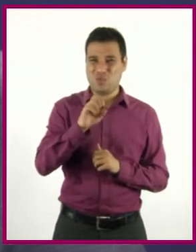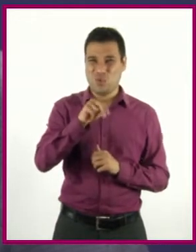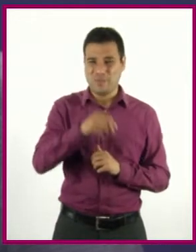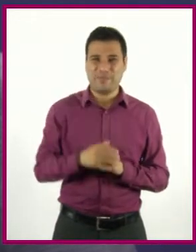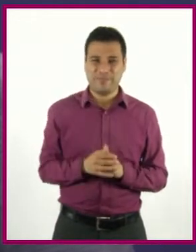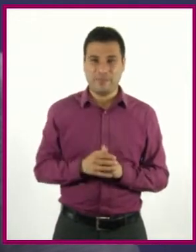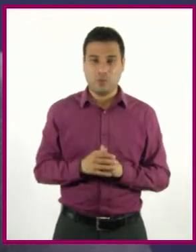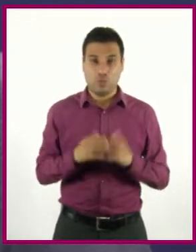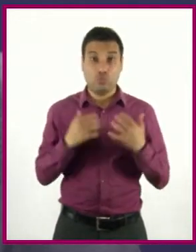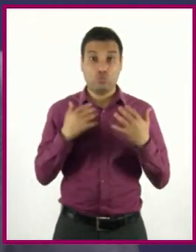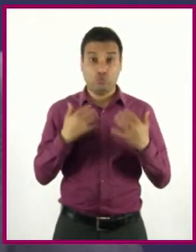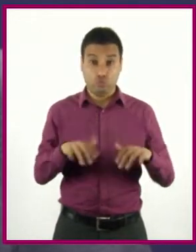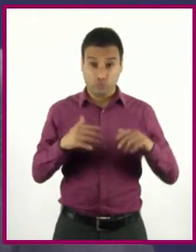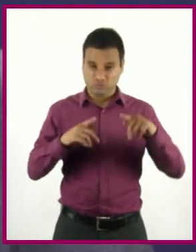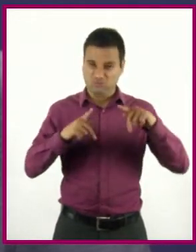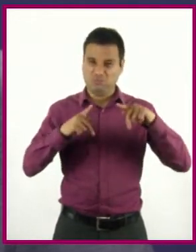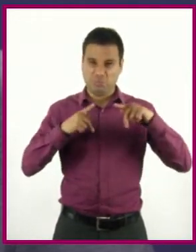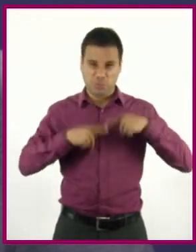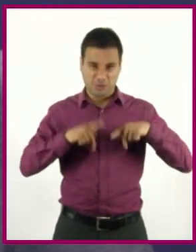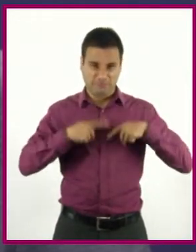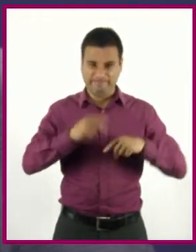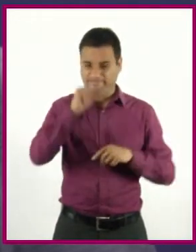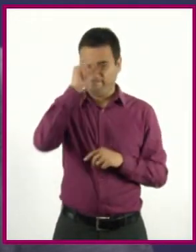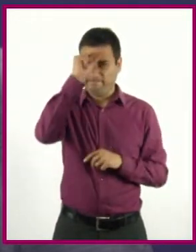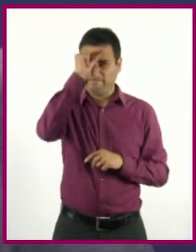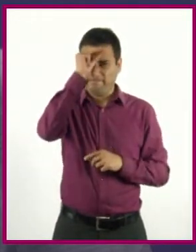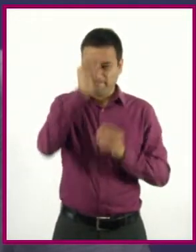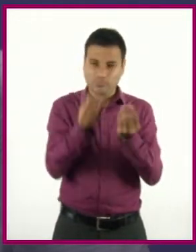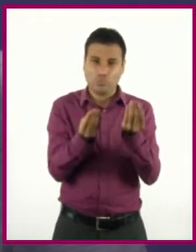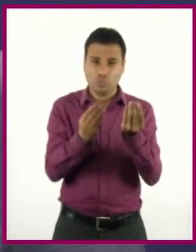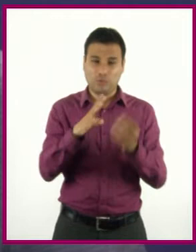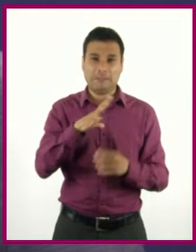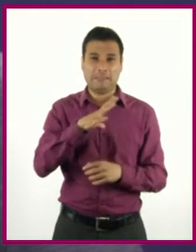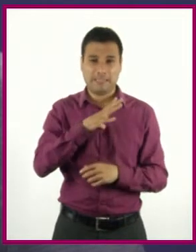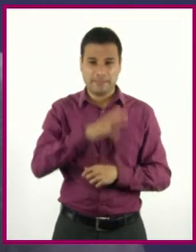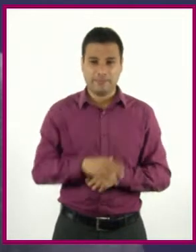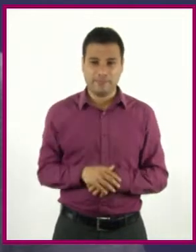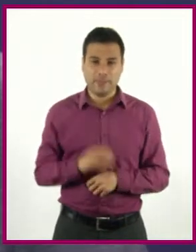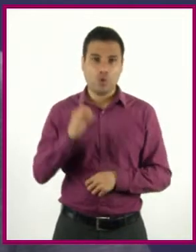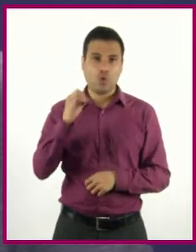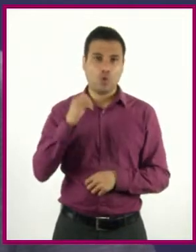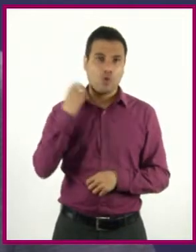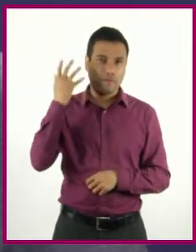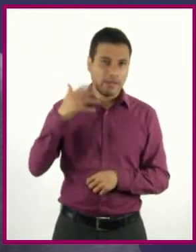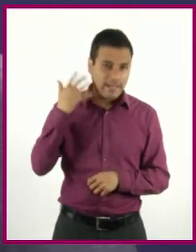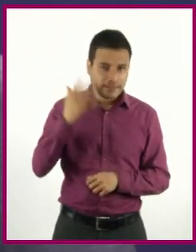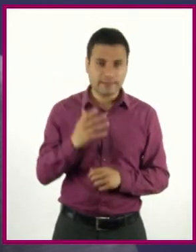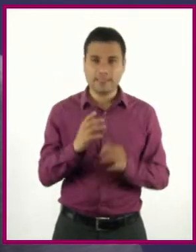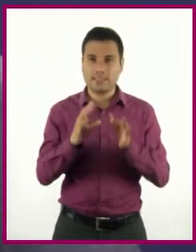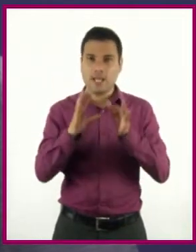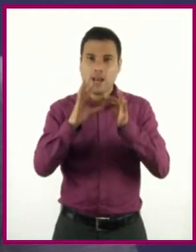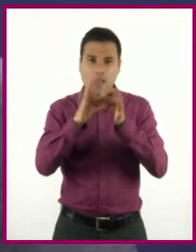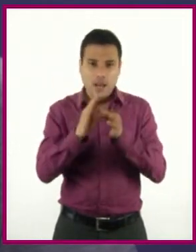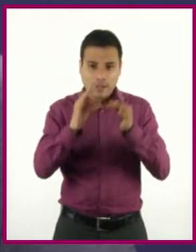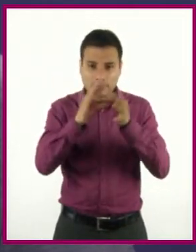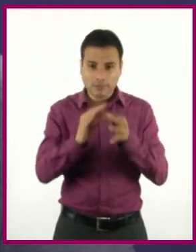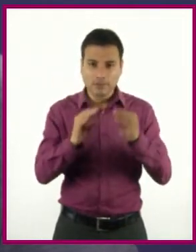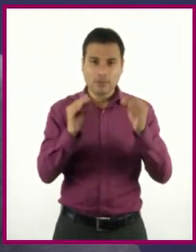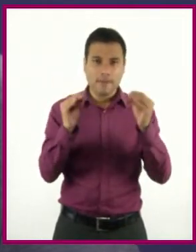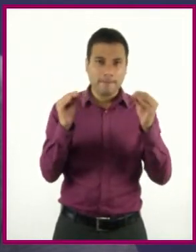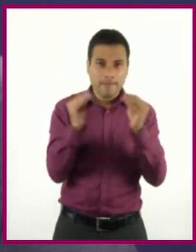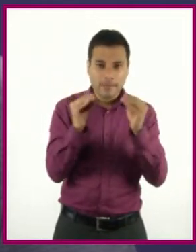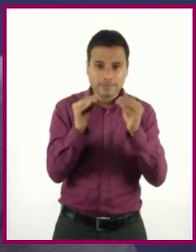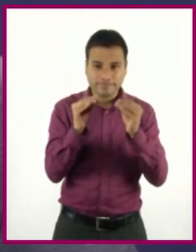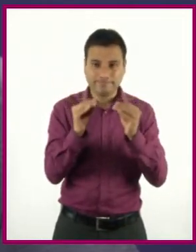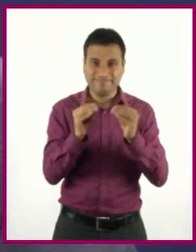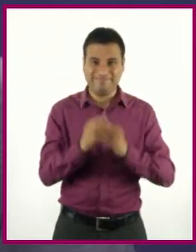del ambiente intelectual de ese entonces. Las conferencias y discusiones entre las y los investigadores, entre